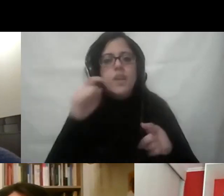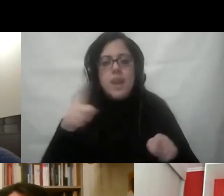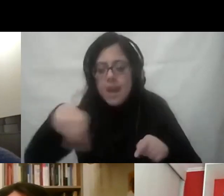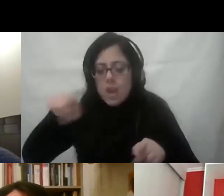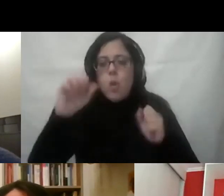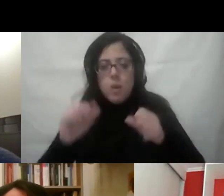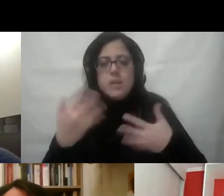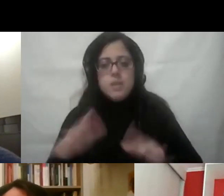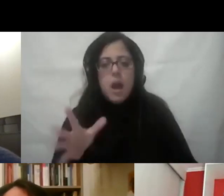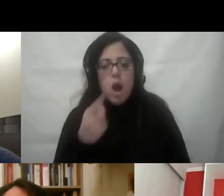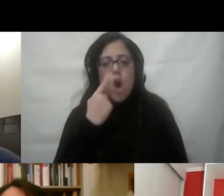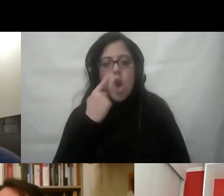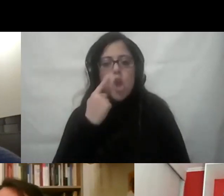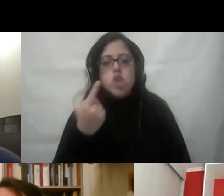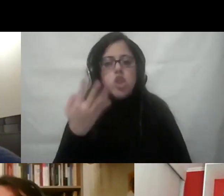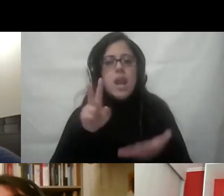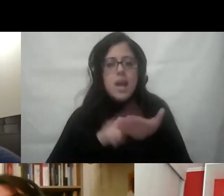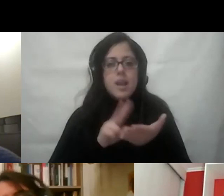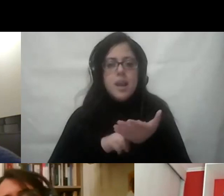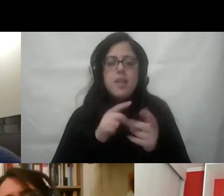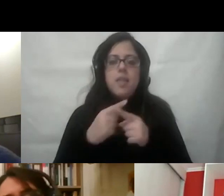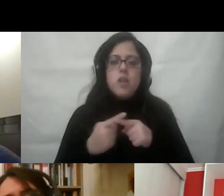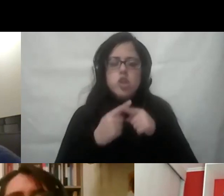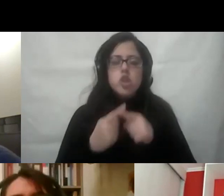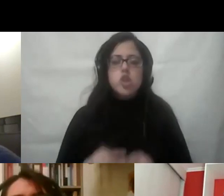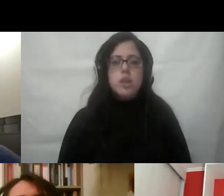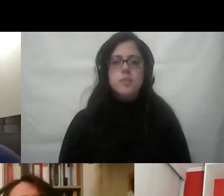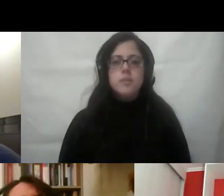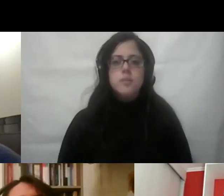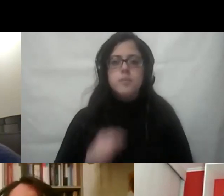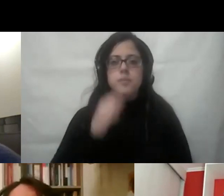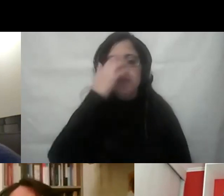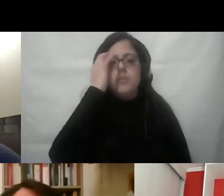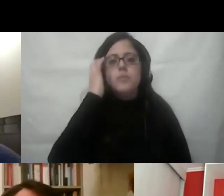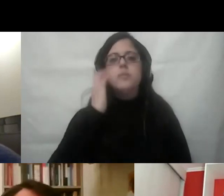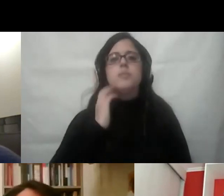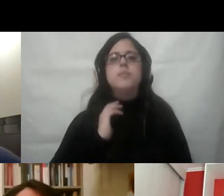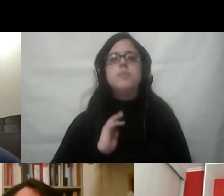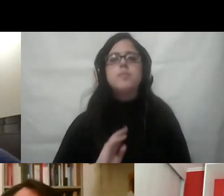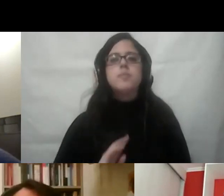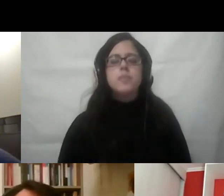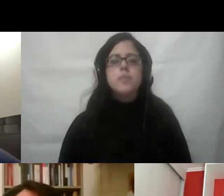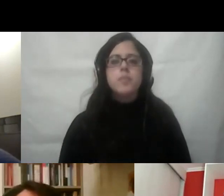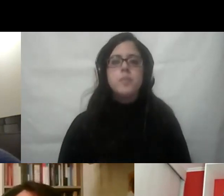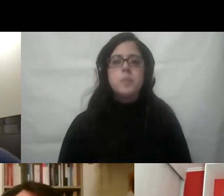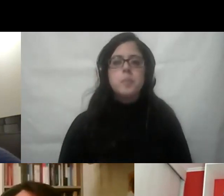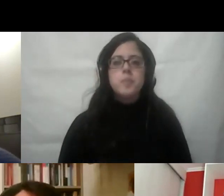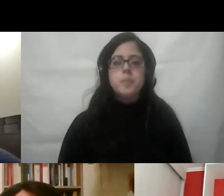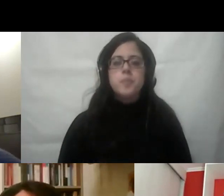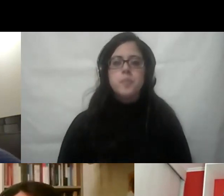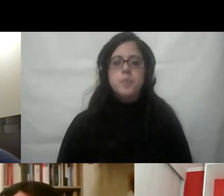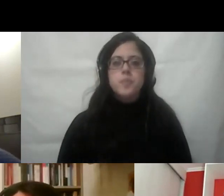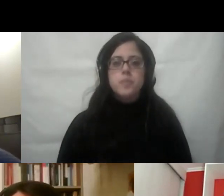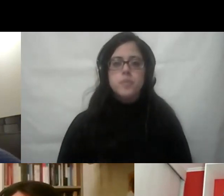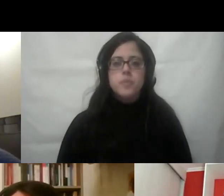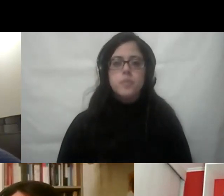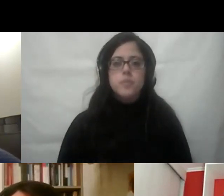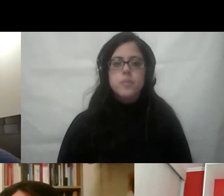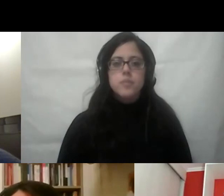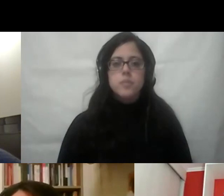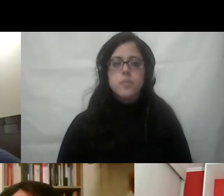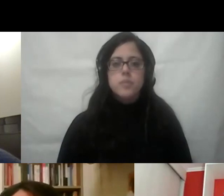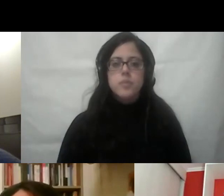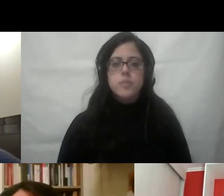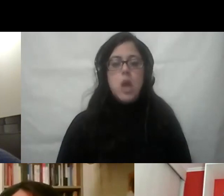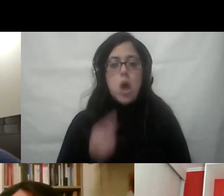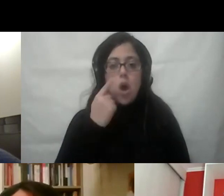realidad social. Ese es el sentido de esta asignatura. Yo igual quiero hacer énfasis en que este trabajo